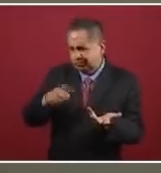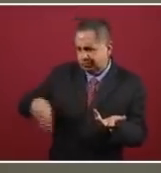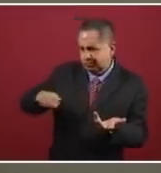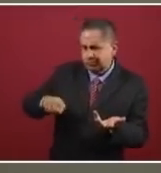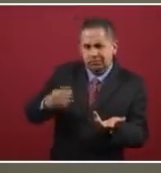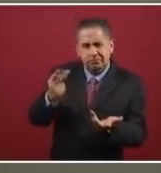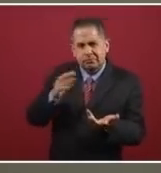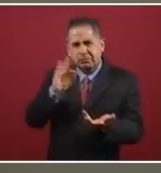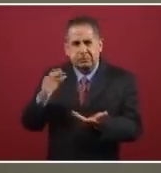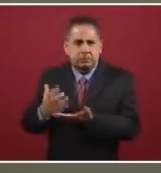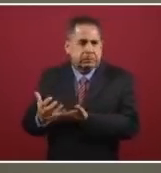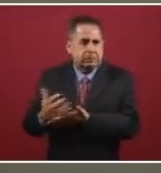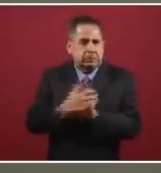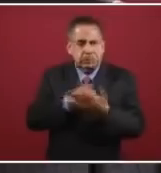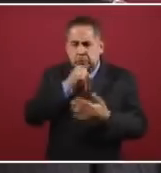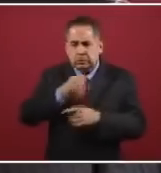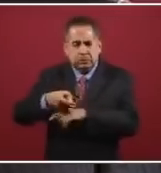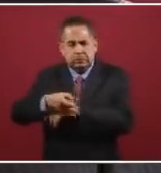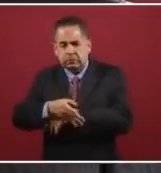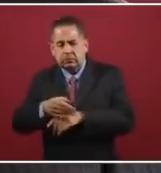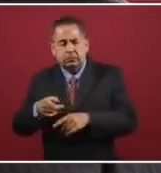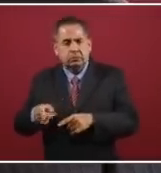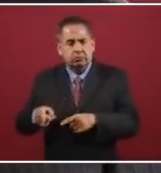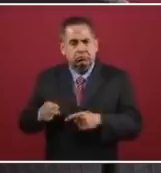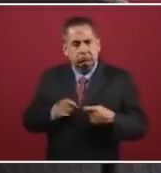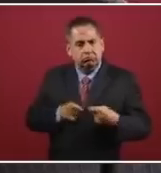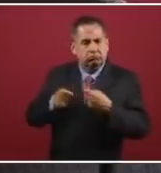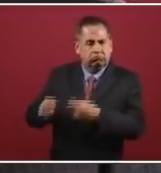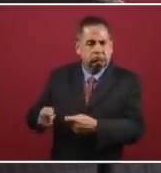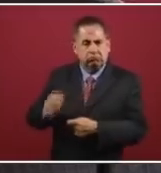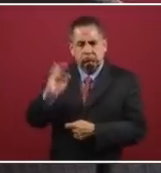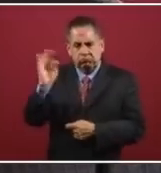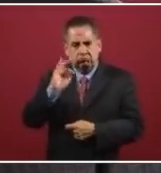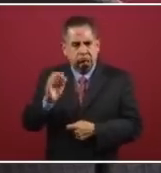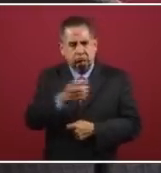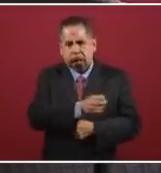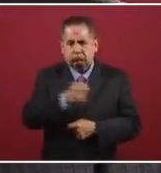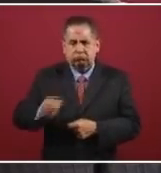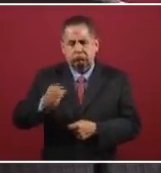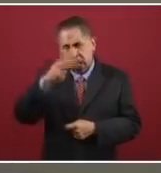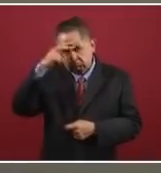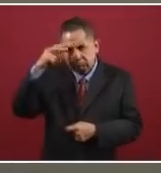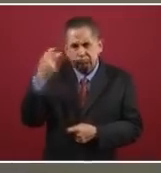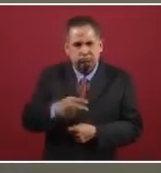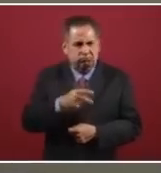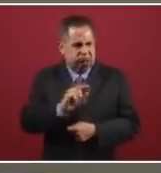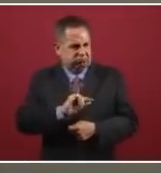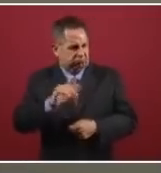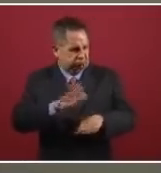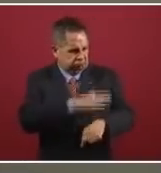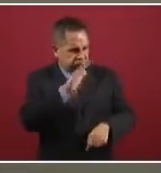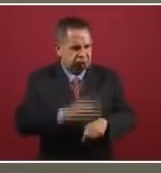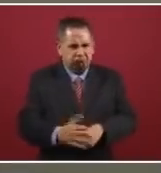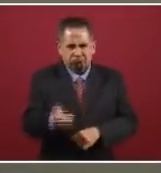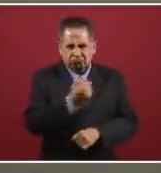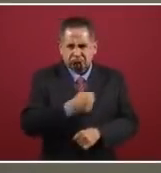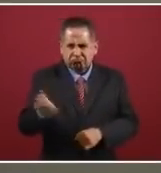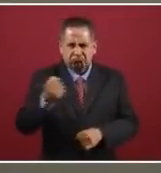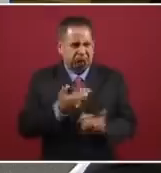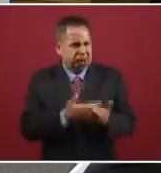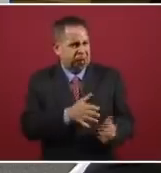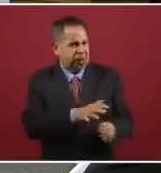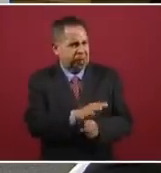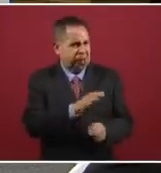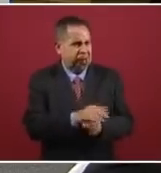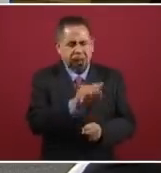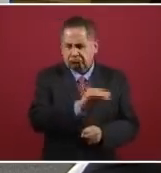personal? Porque esos puestos deberían ser ocupados por mexicanos que están calificados y que además aquí sobran, presidente.